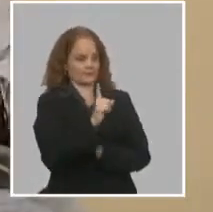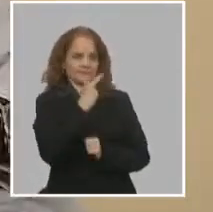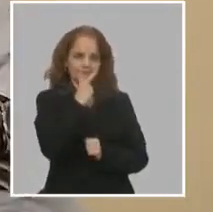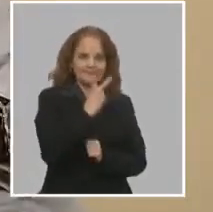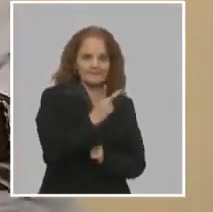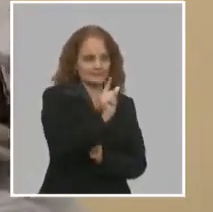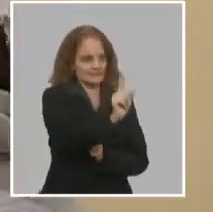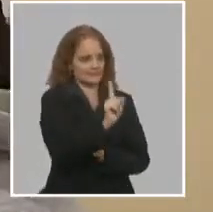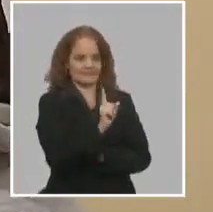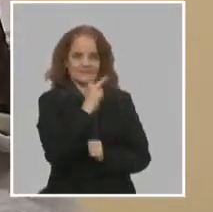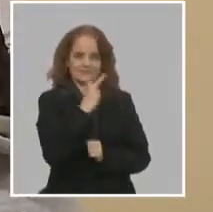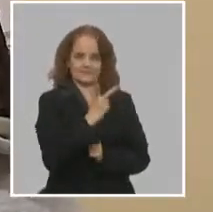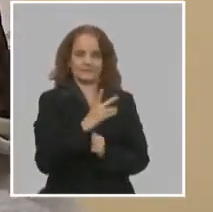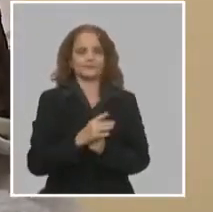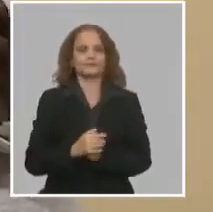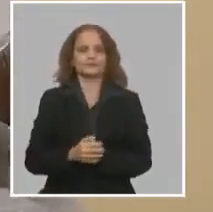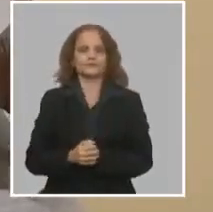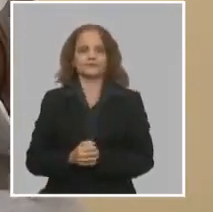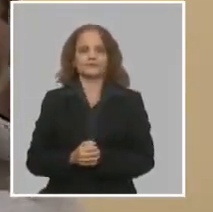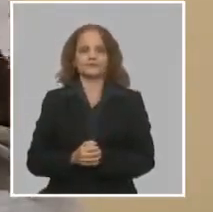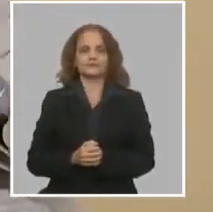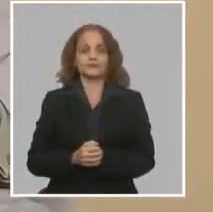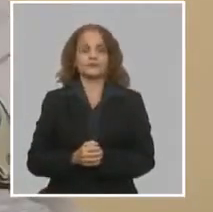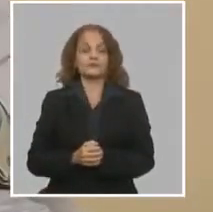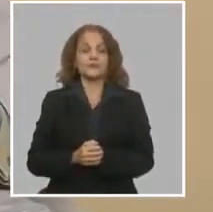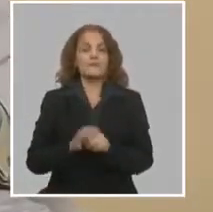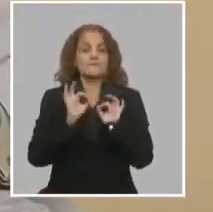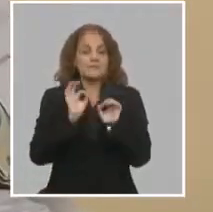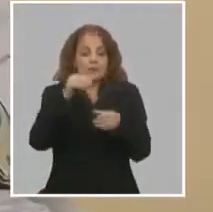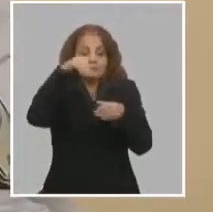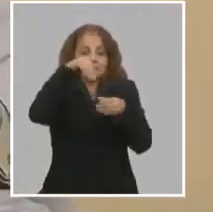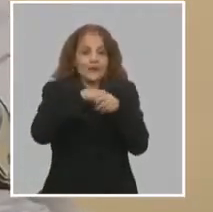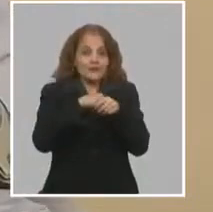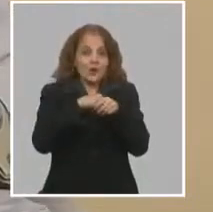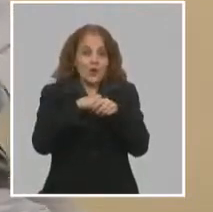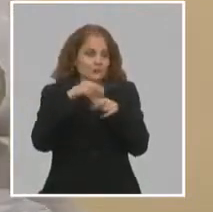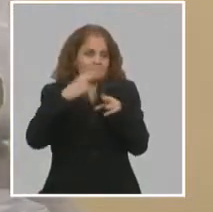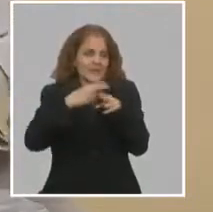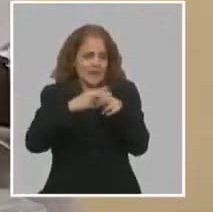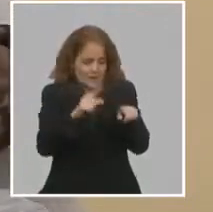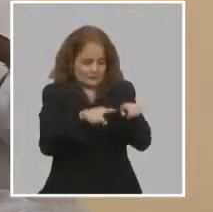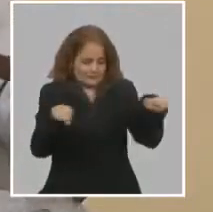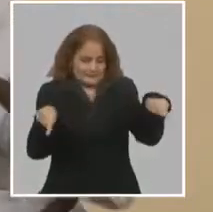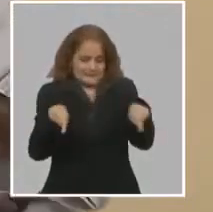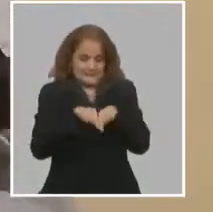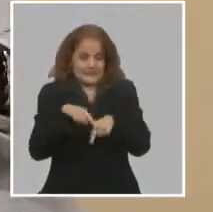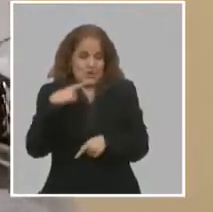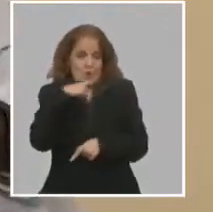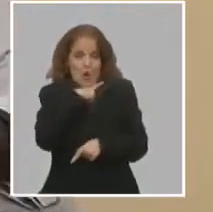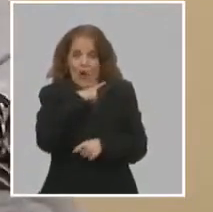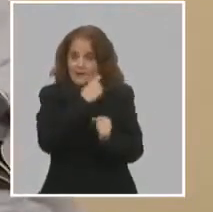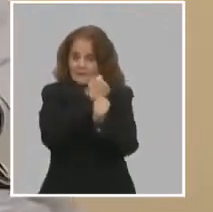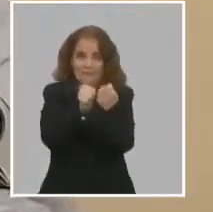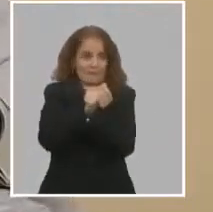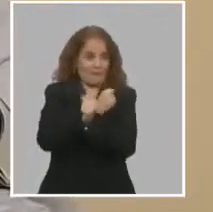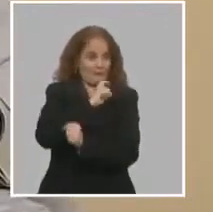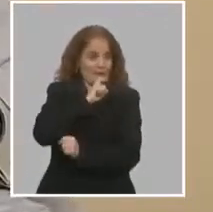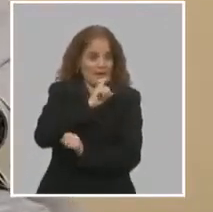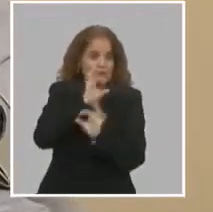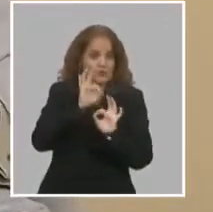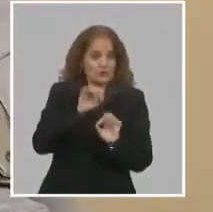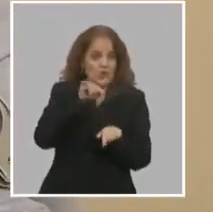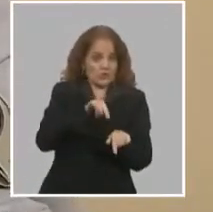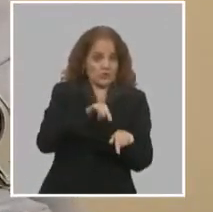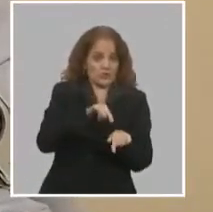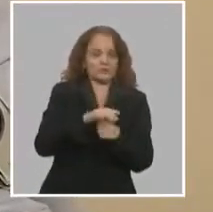201 pacientes. Dentro de la zona roja, que entraban los médicos nuestros, sí, diariamente. Vida